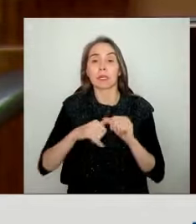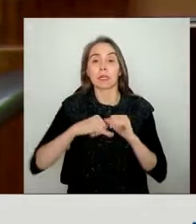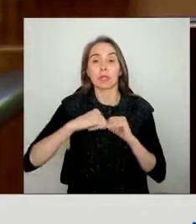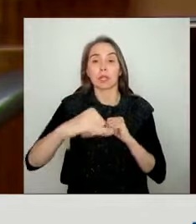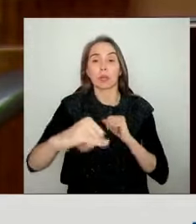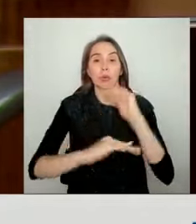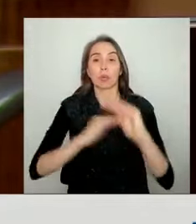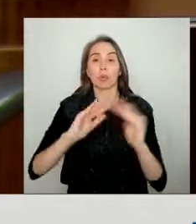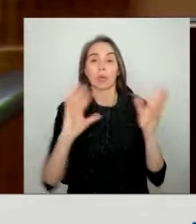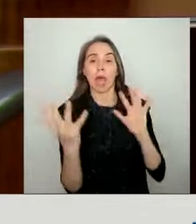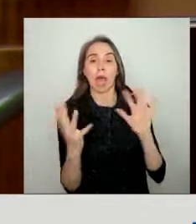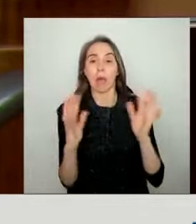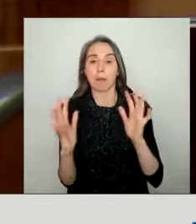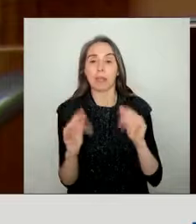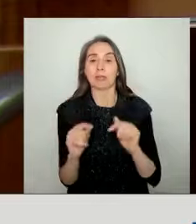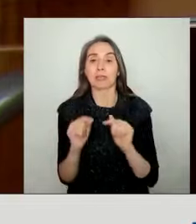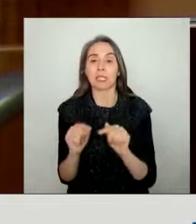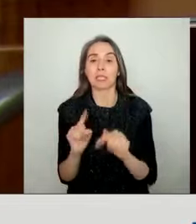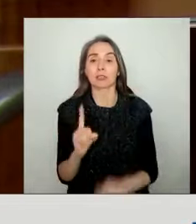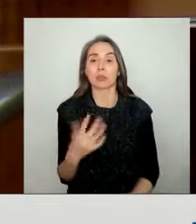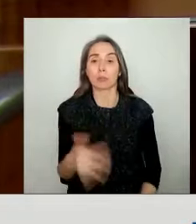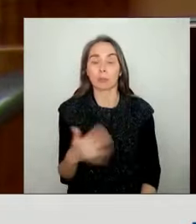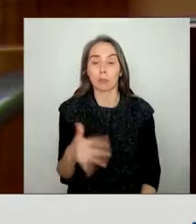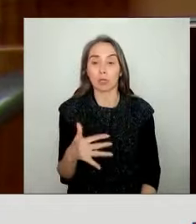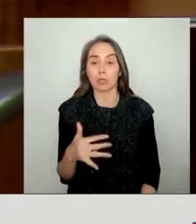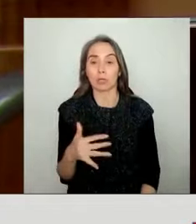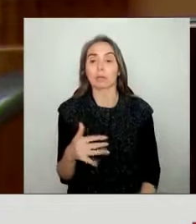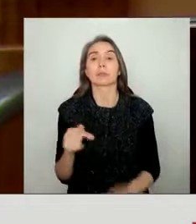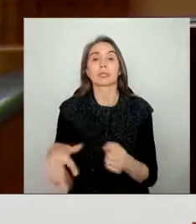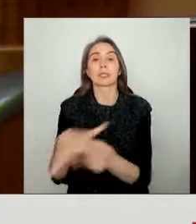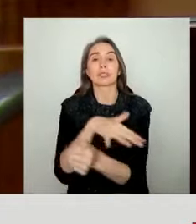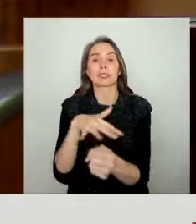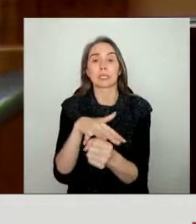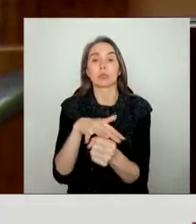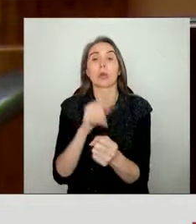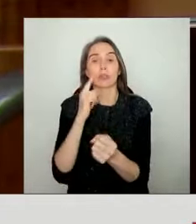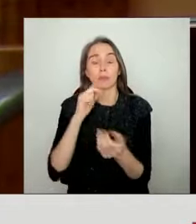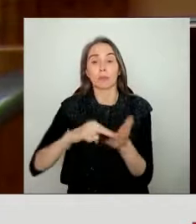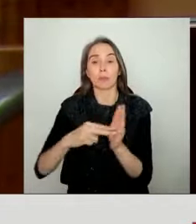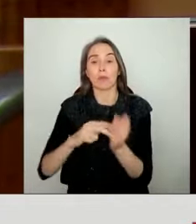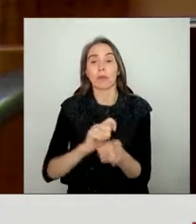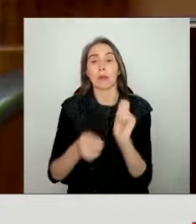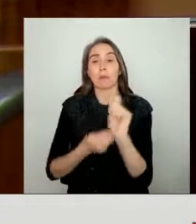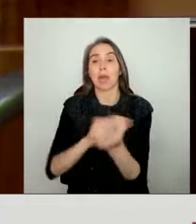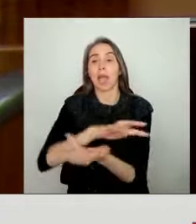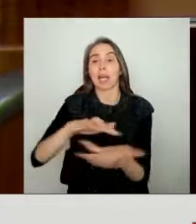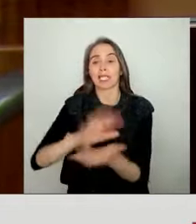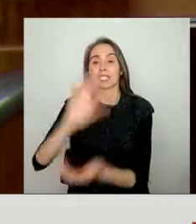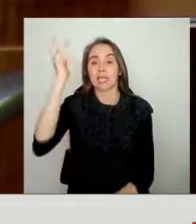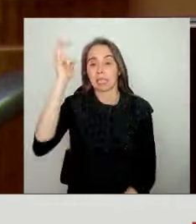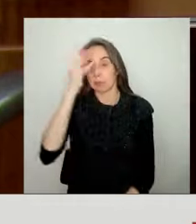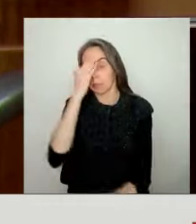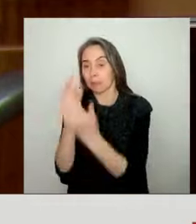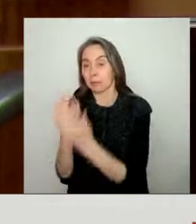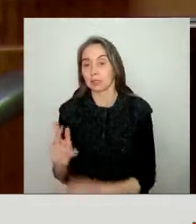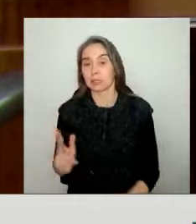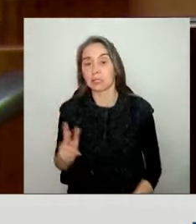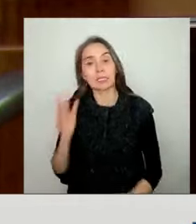un aspecto que es crucial en el contexto de la crisis climática que enfrenta estamos señor señora